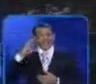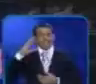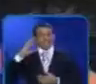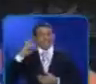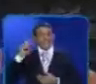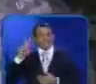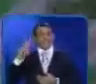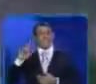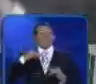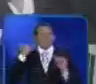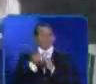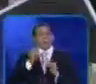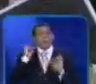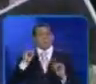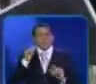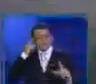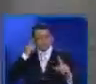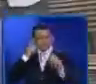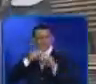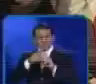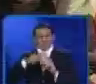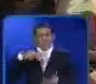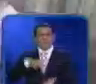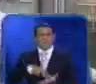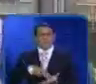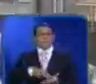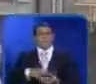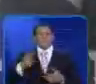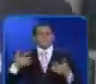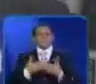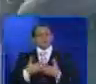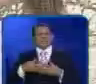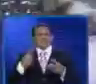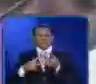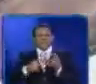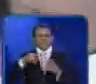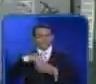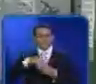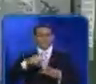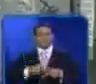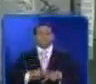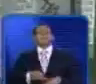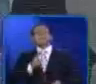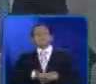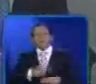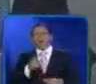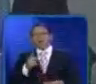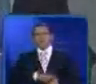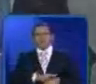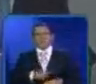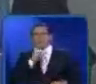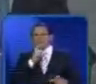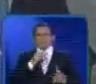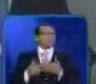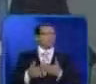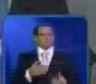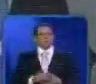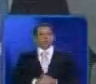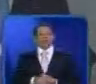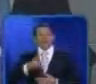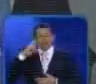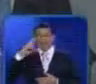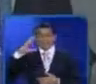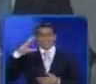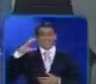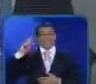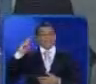sustenta en la misma columna que mantuvo de pie a su empresa proveedora de contenidos en los peores momentos. RCTV ha sido y es